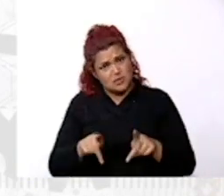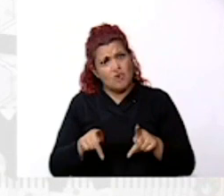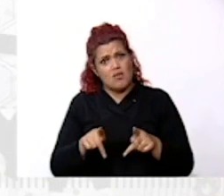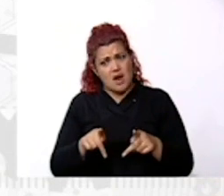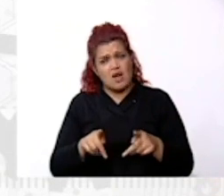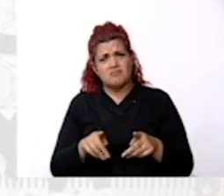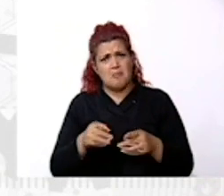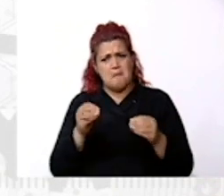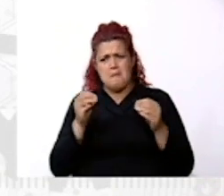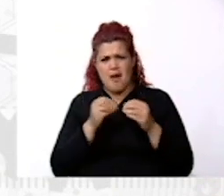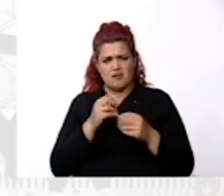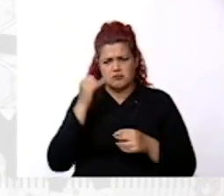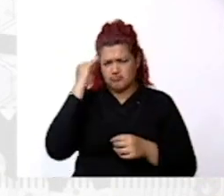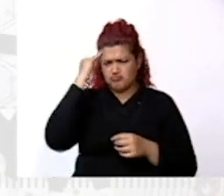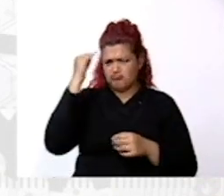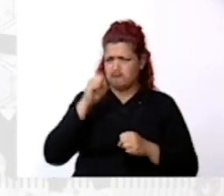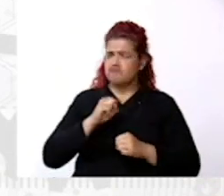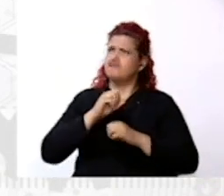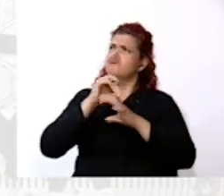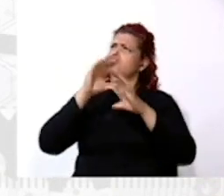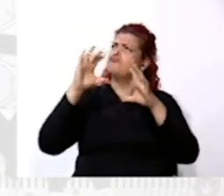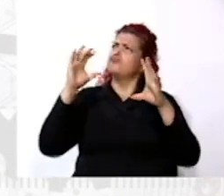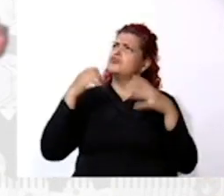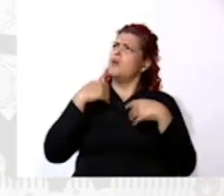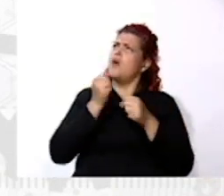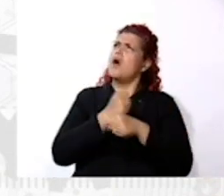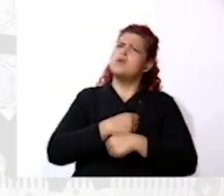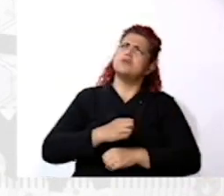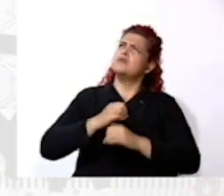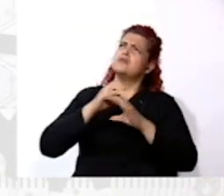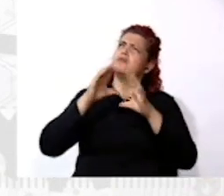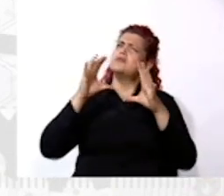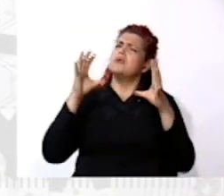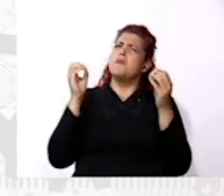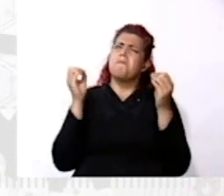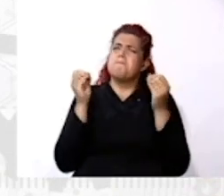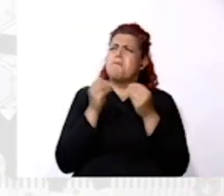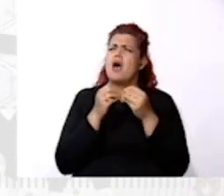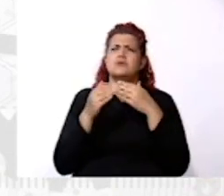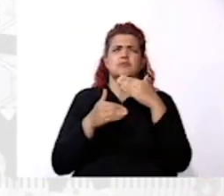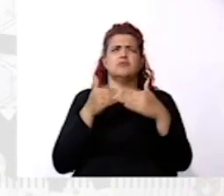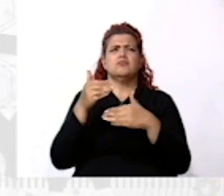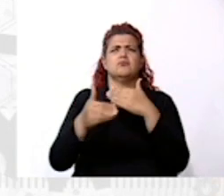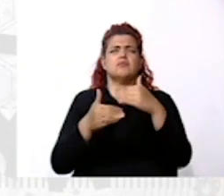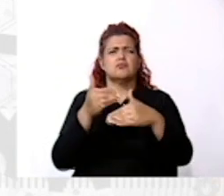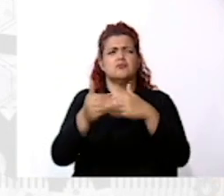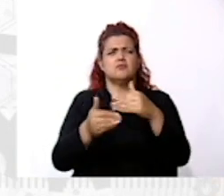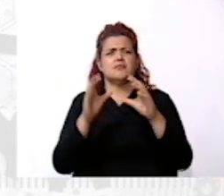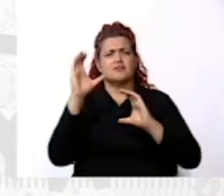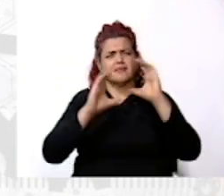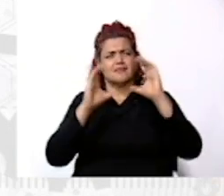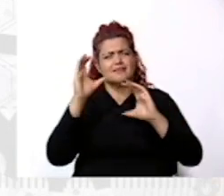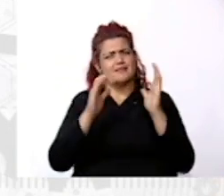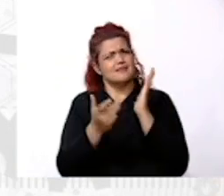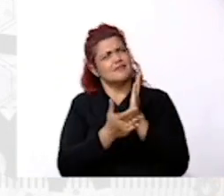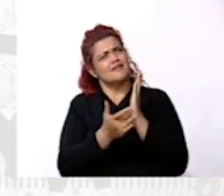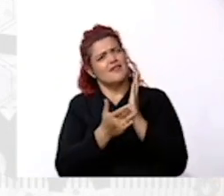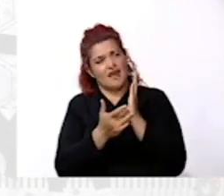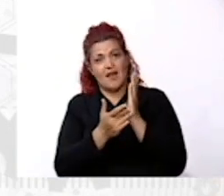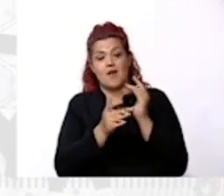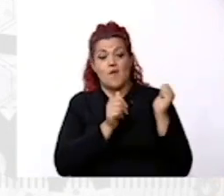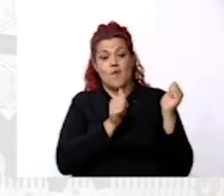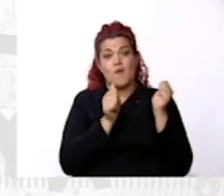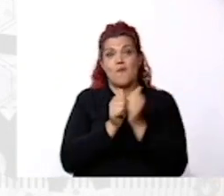más inventivos y creamos muchos otros adelantos científicos y tecnológicos que junto con las